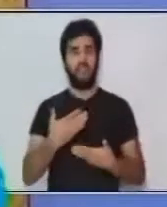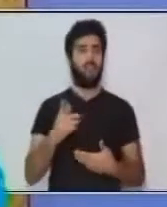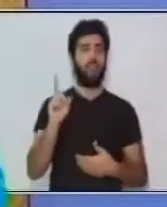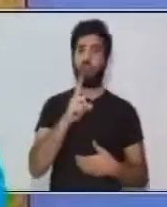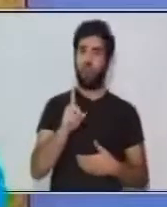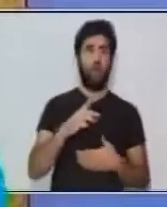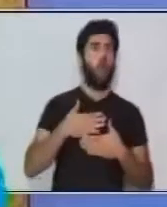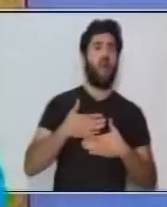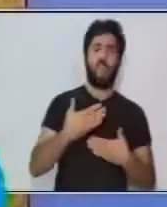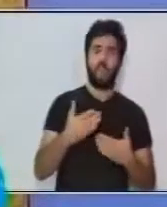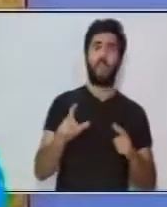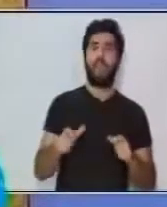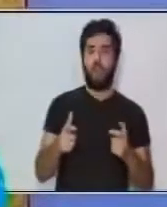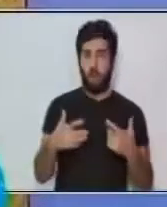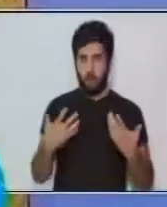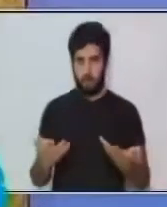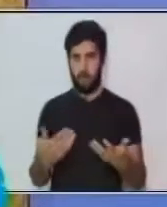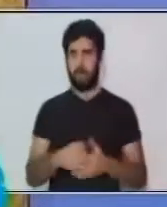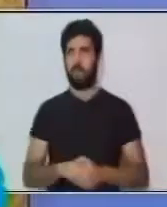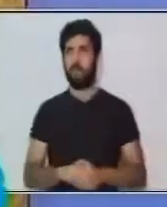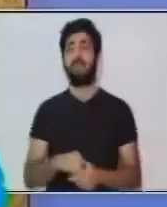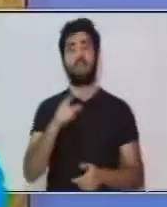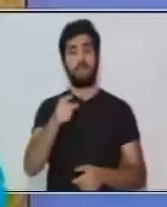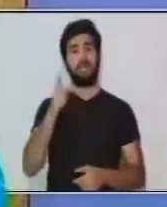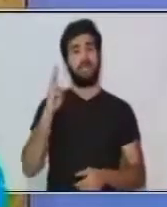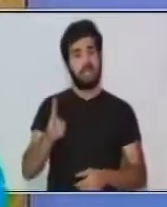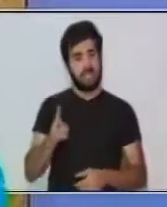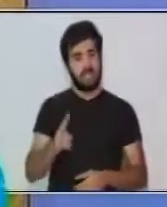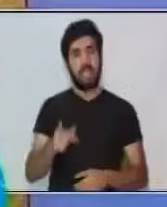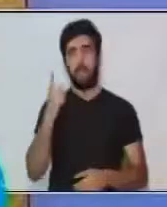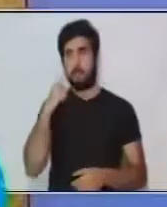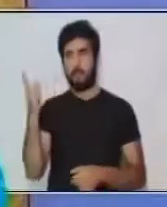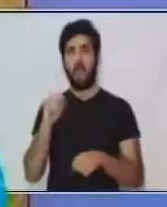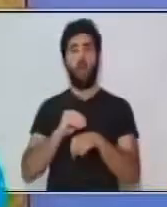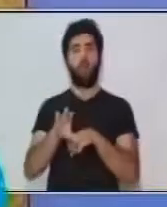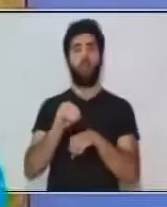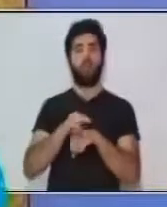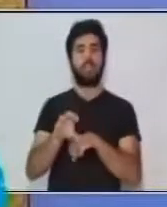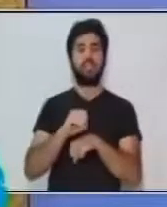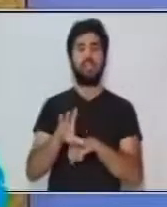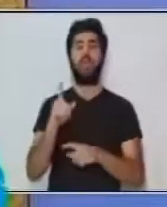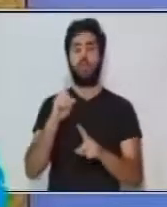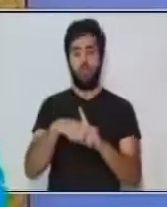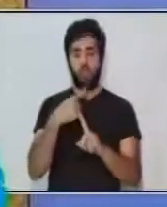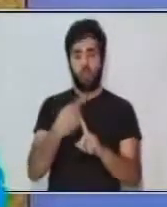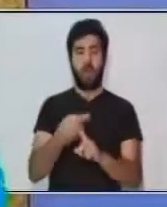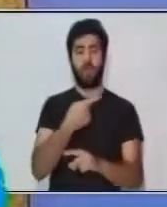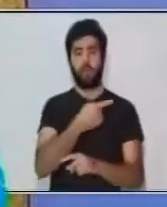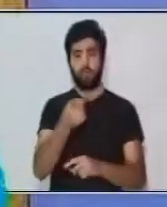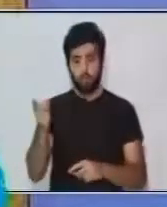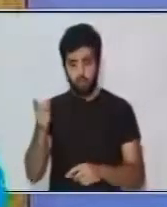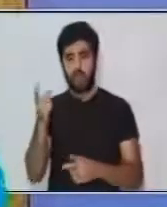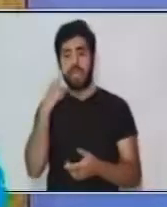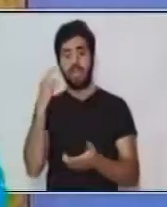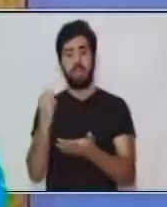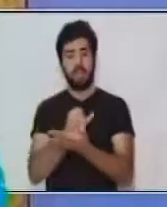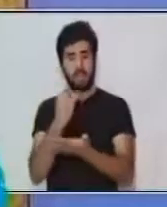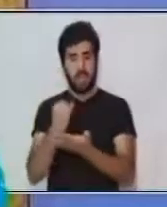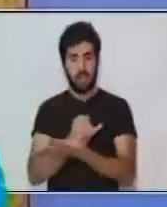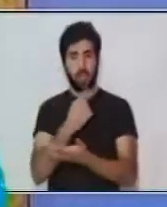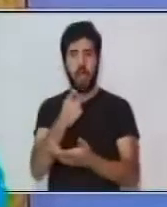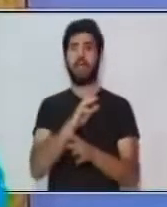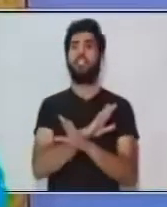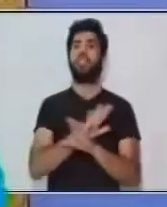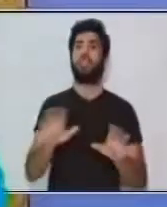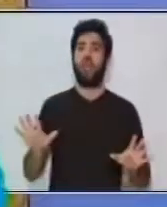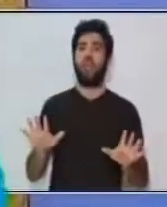de información no son confiables. Siempre yo doy un consejo o sugerencia cuando nosotros vayamos a investigar en Internet, es que usted no